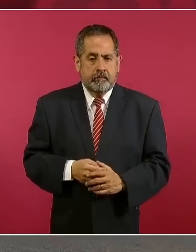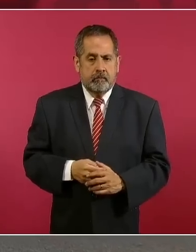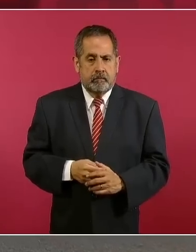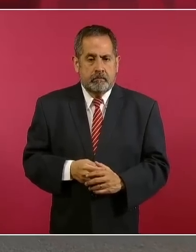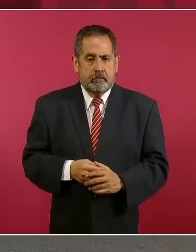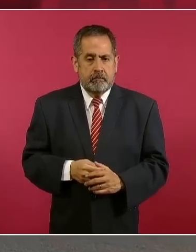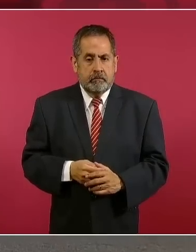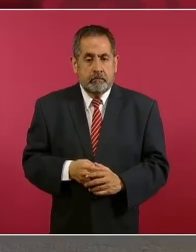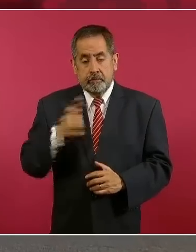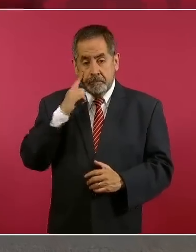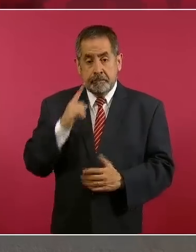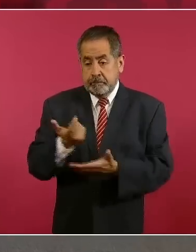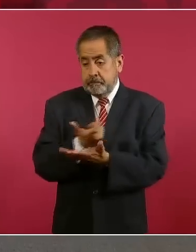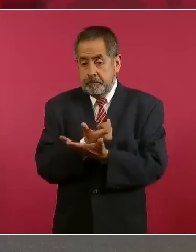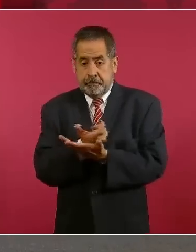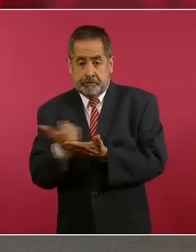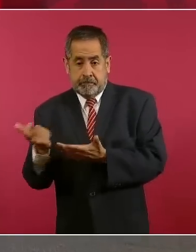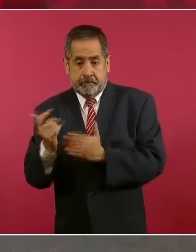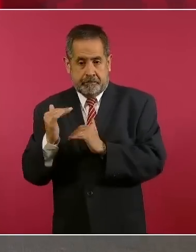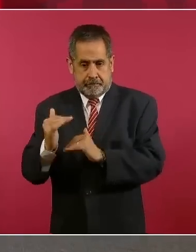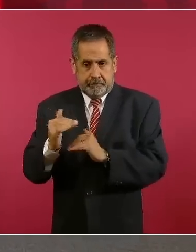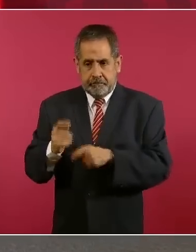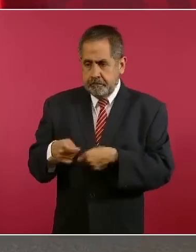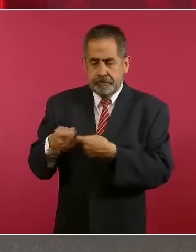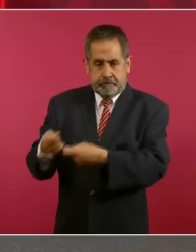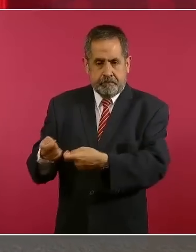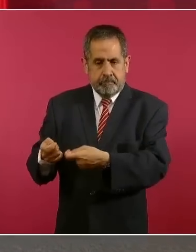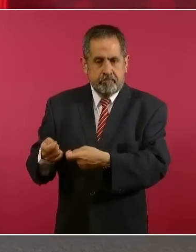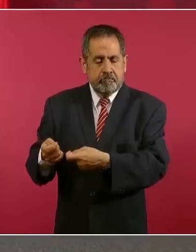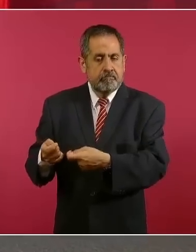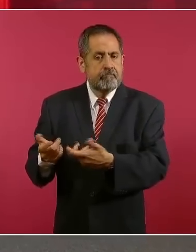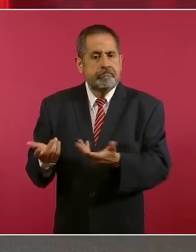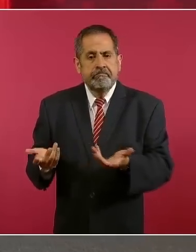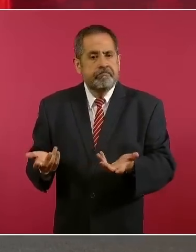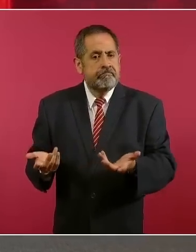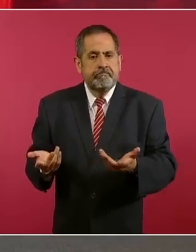porque el salario mínimo perdió